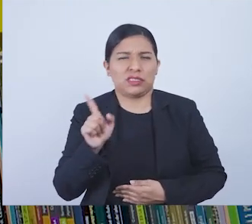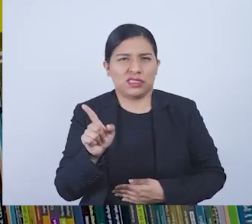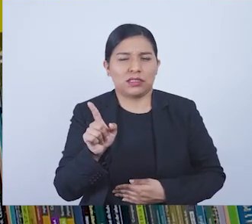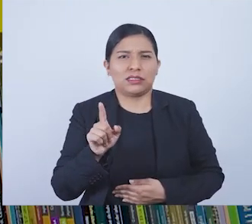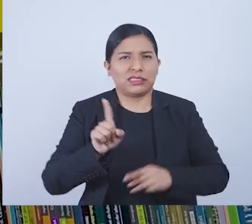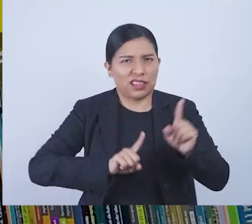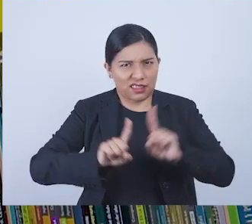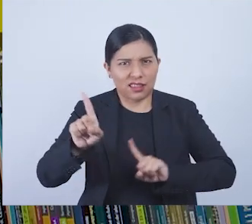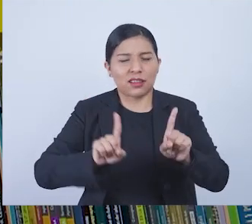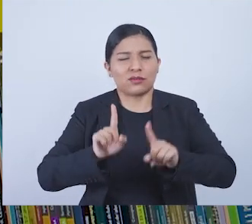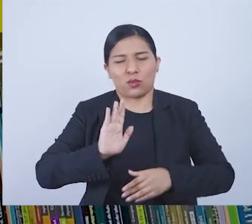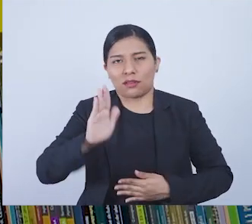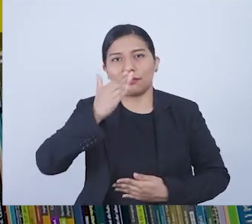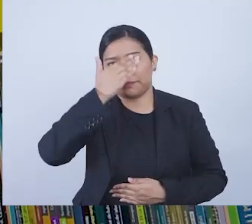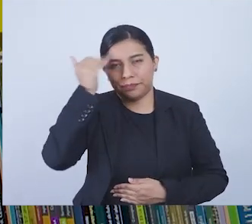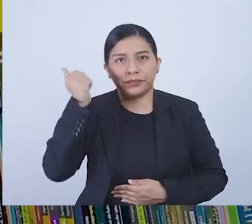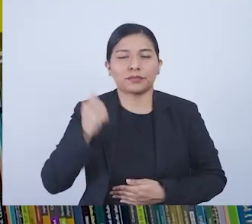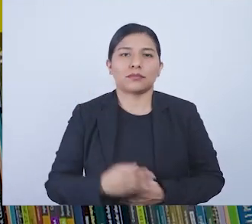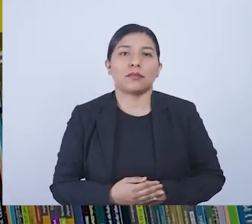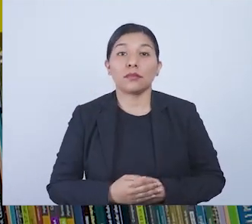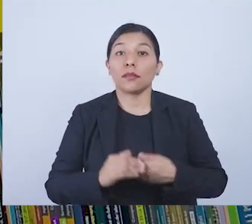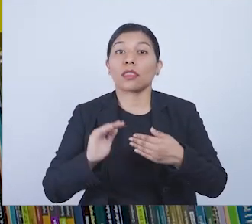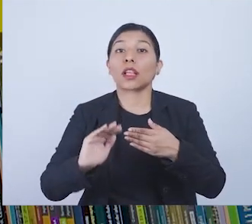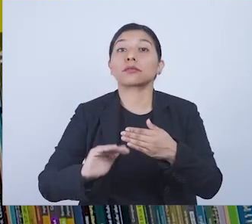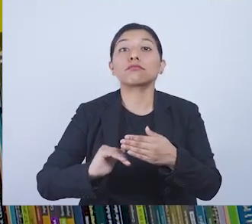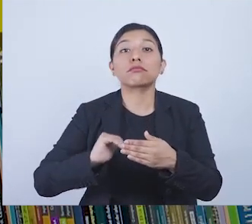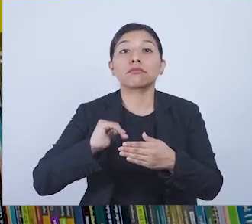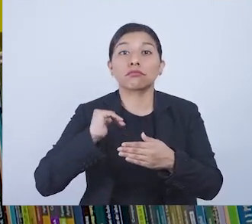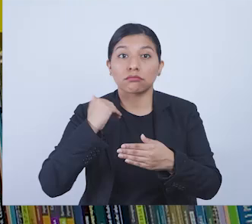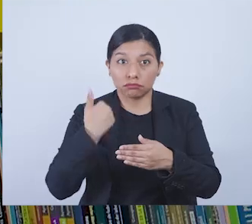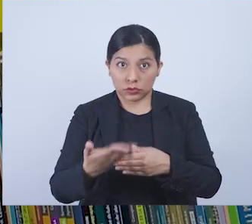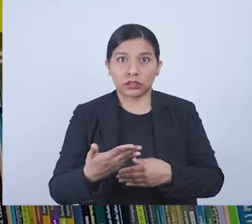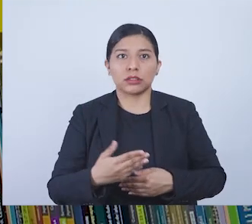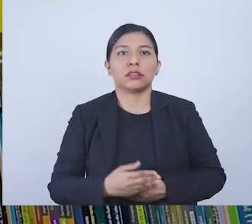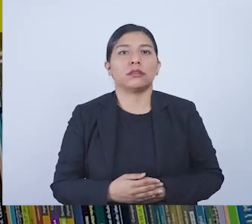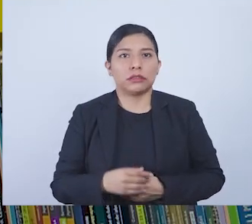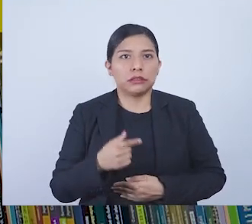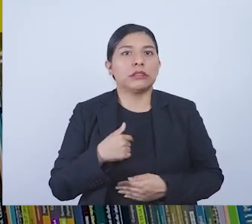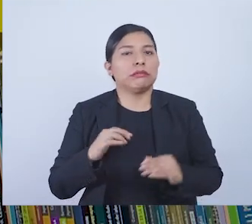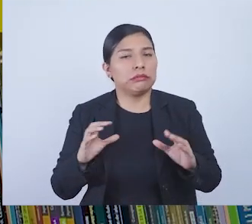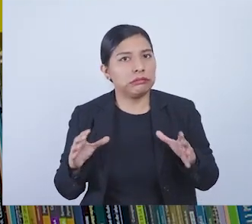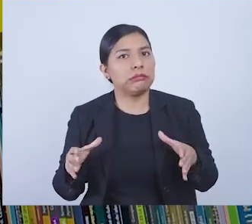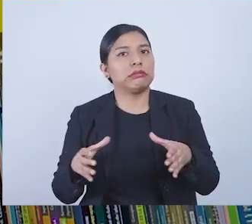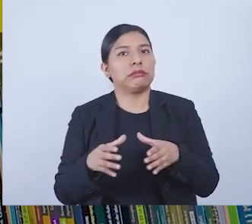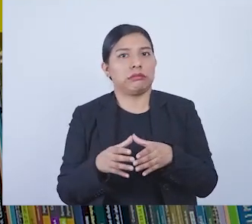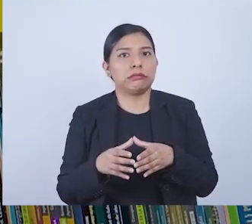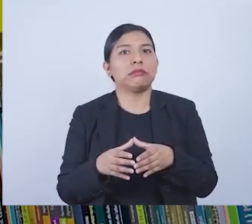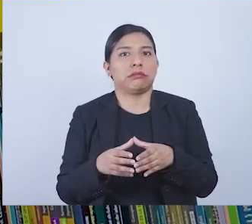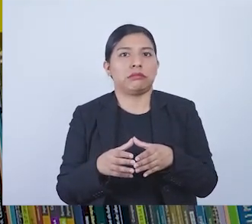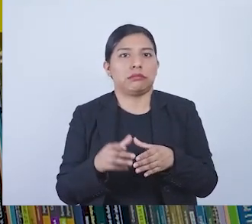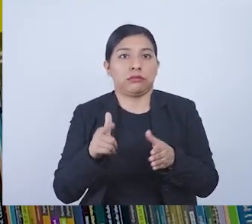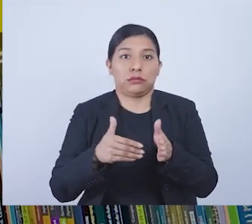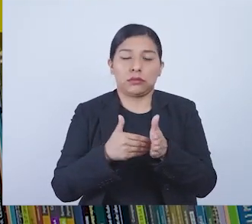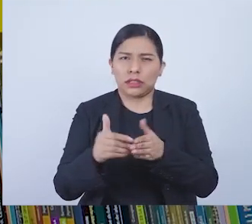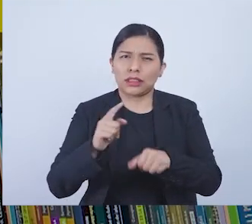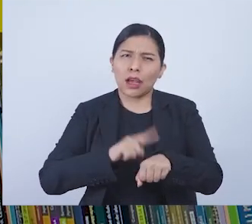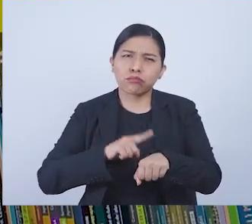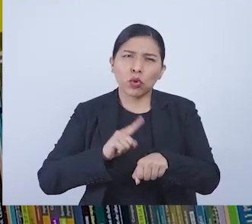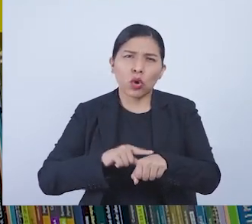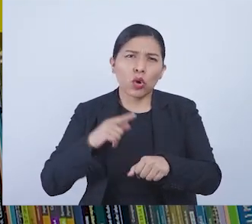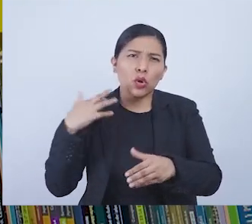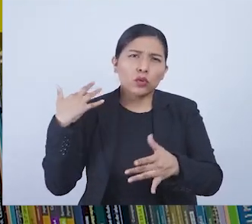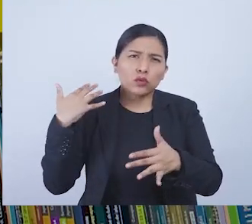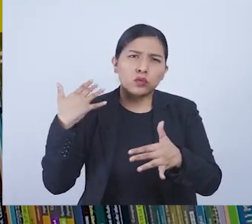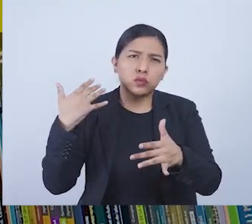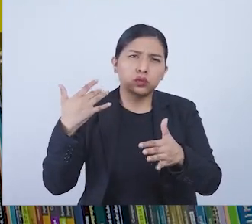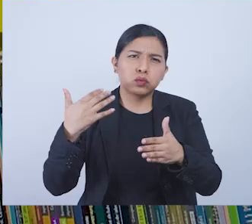Santa Ana, y posteriormente les digo con satisfacción que cuando ya egresé con el tiempo, fui a